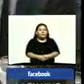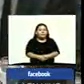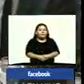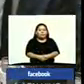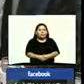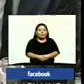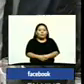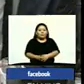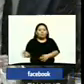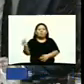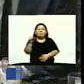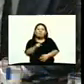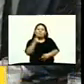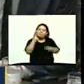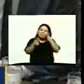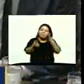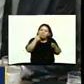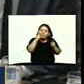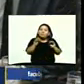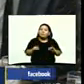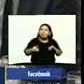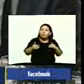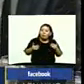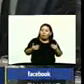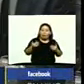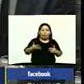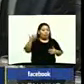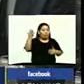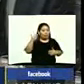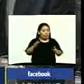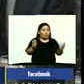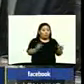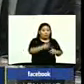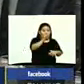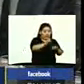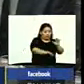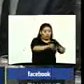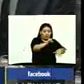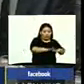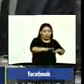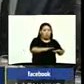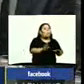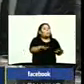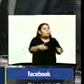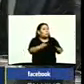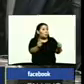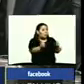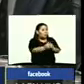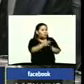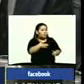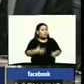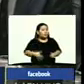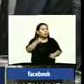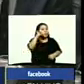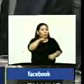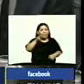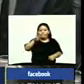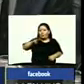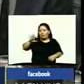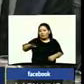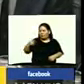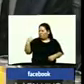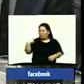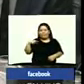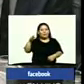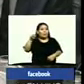Esta visita se realiza en seguimiento a la reunión que mantuvo el secretario general con el presidente Bukele la semana pasada, el día 25, el